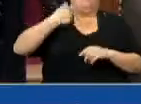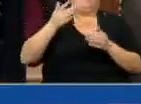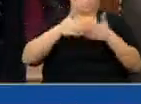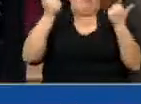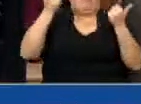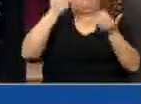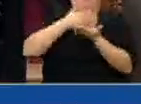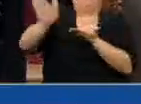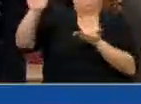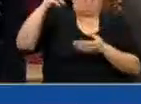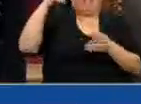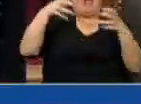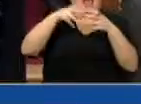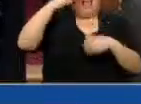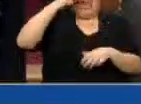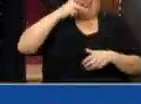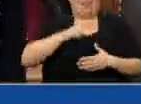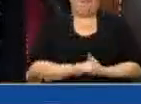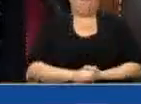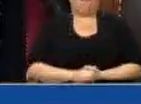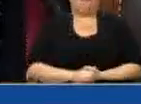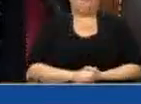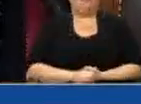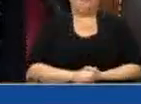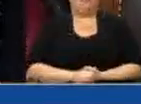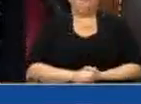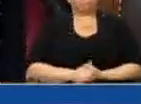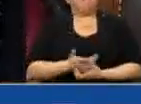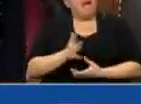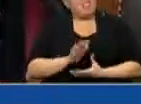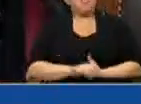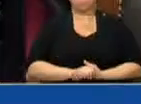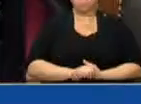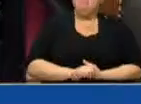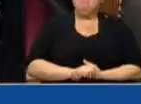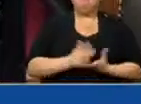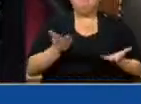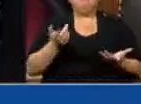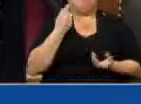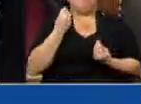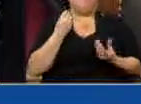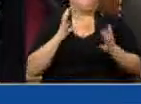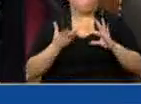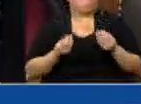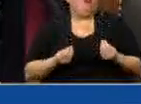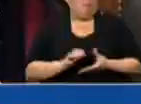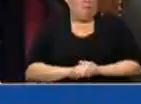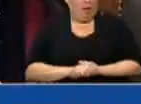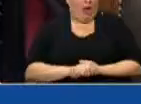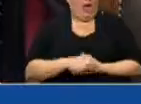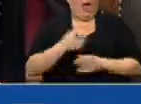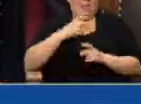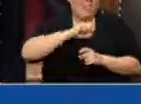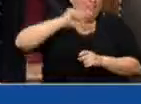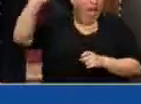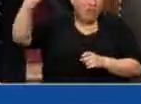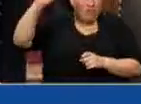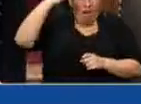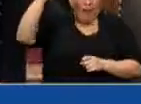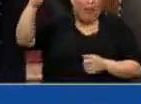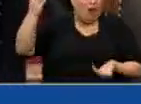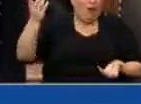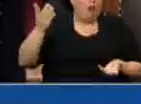el impuesto a las ganancias a todos estos trabajadores que ganan menos de 1770000 pesos bien gracias lubertino por haber estado muy gentil de